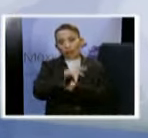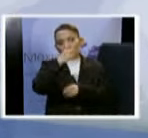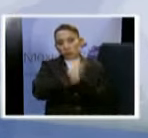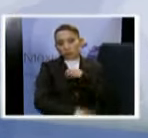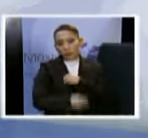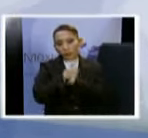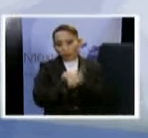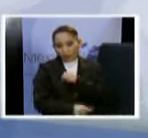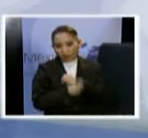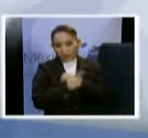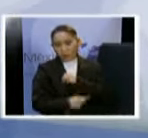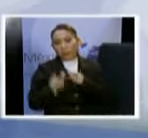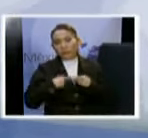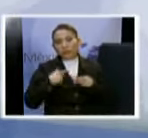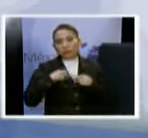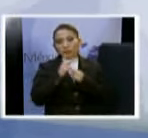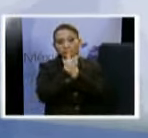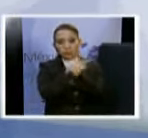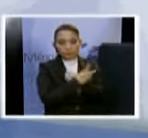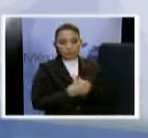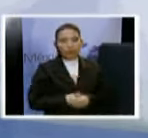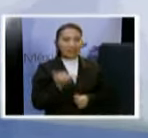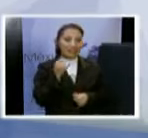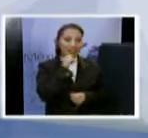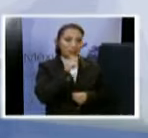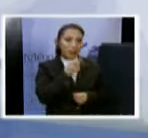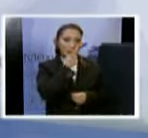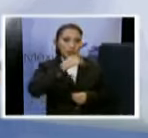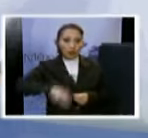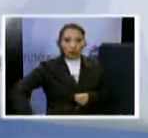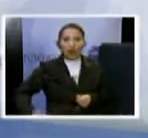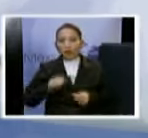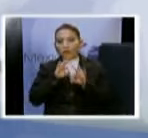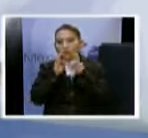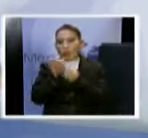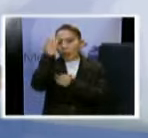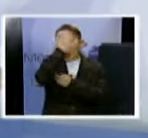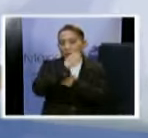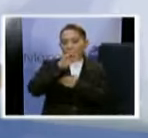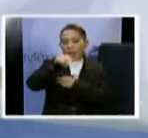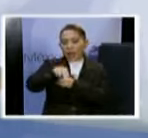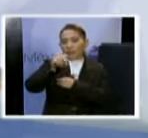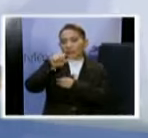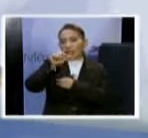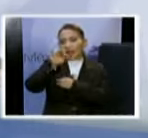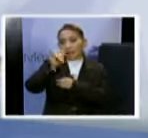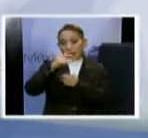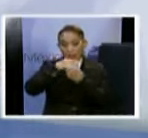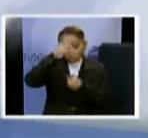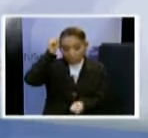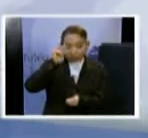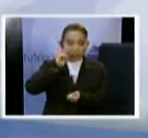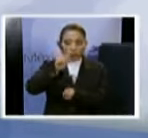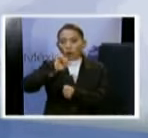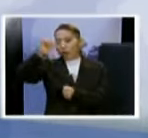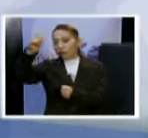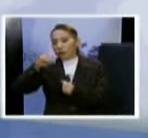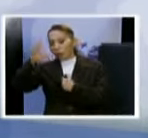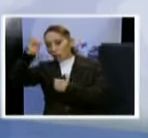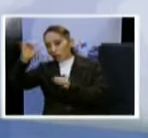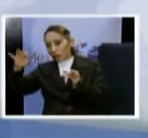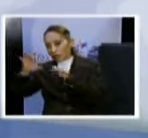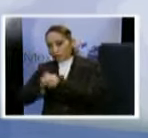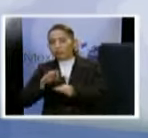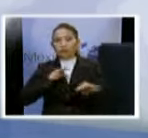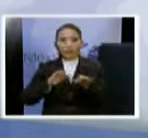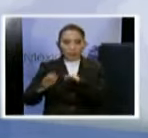afectan a los países. Y desde luego lo que aquí se dijo, la forma de evaluar NAFTA no es abriéndolo, sino quizás a través de otros tratados.